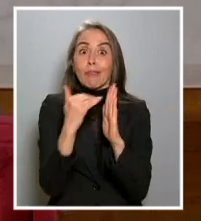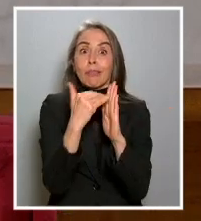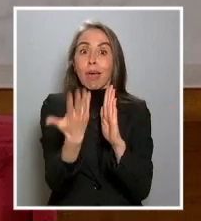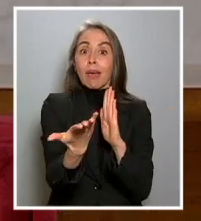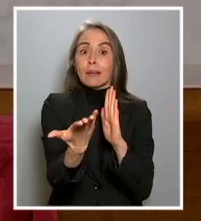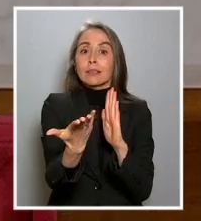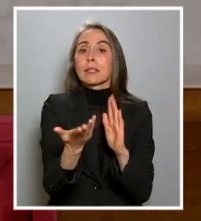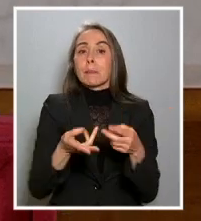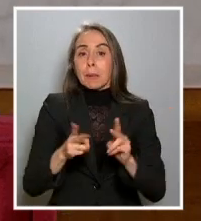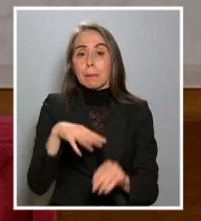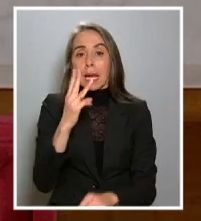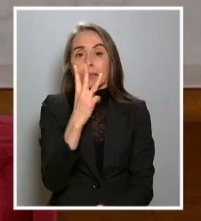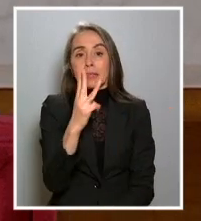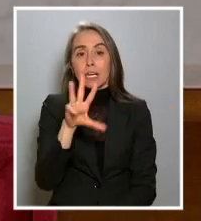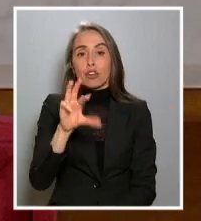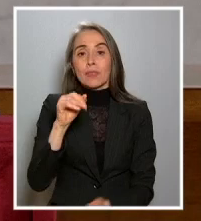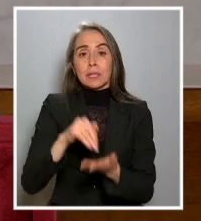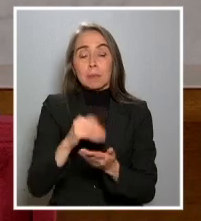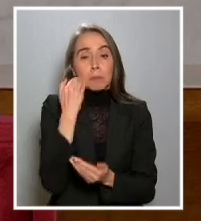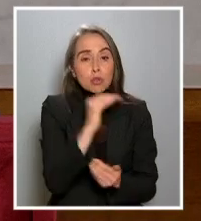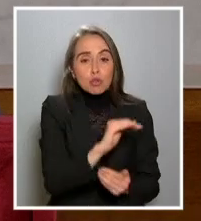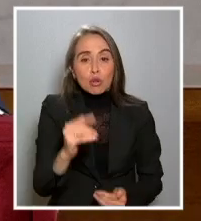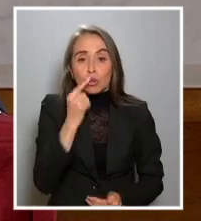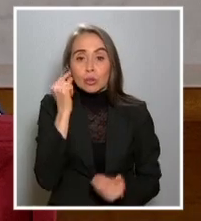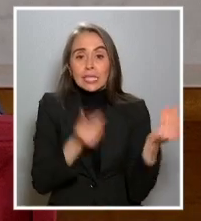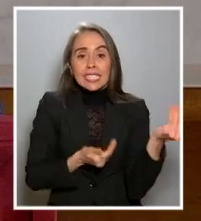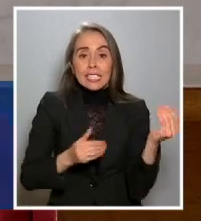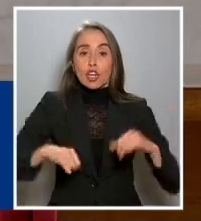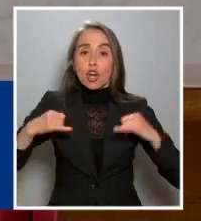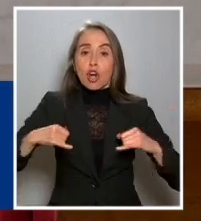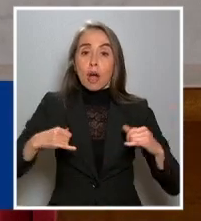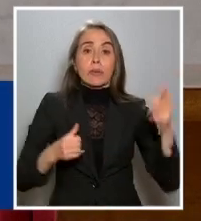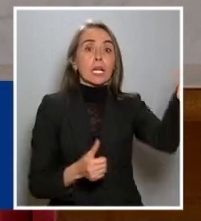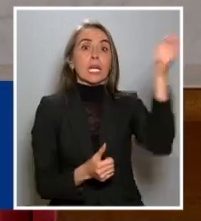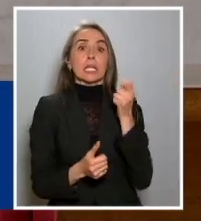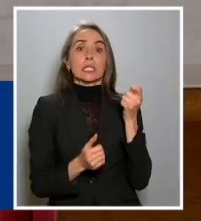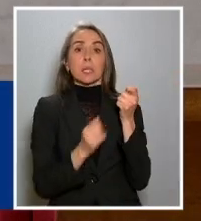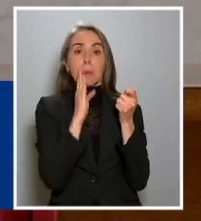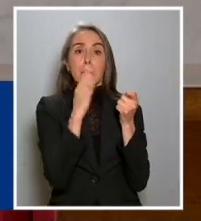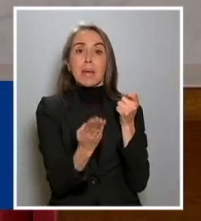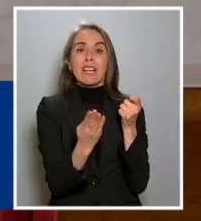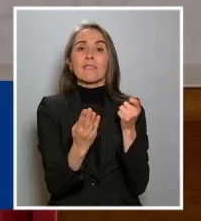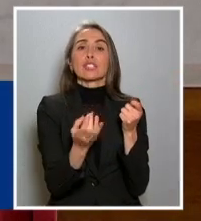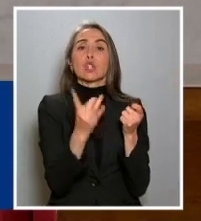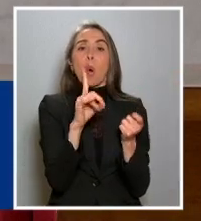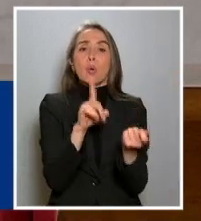permitido que más de 390.000 niños y niñas y adolescentes accedan a este beneficio.